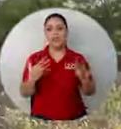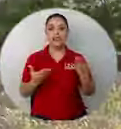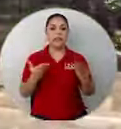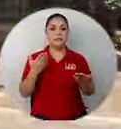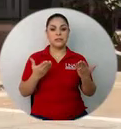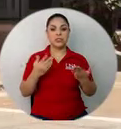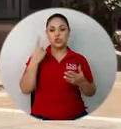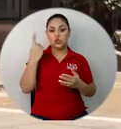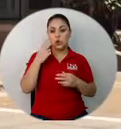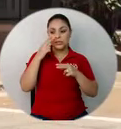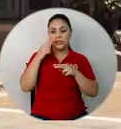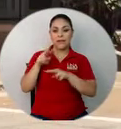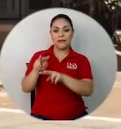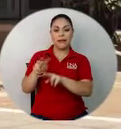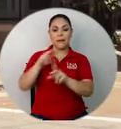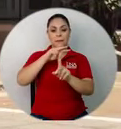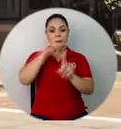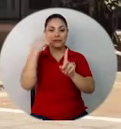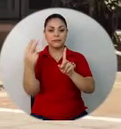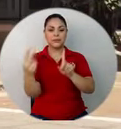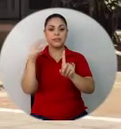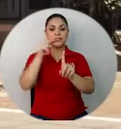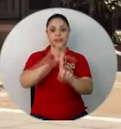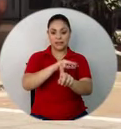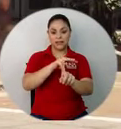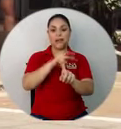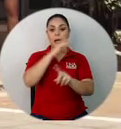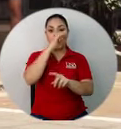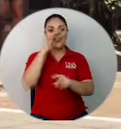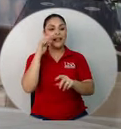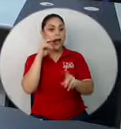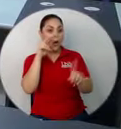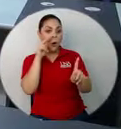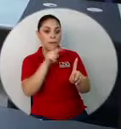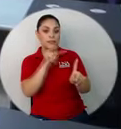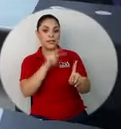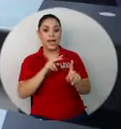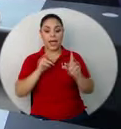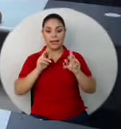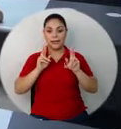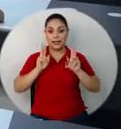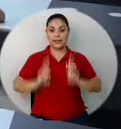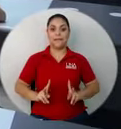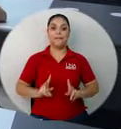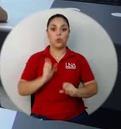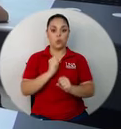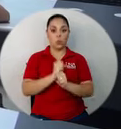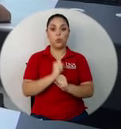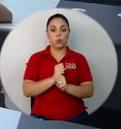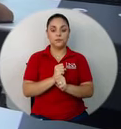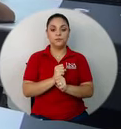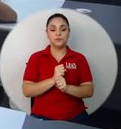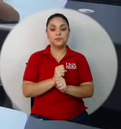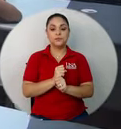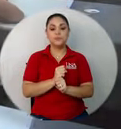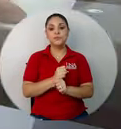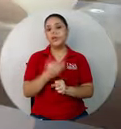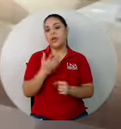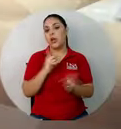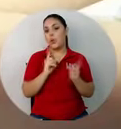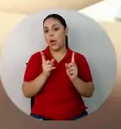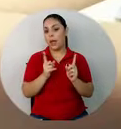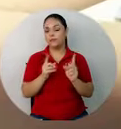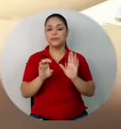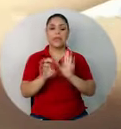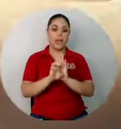bien se pueden observar desde la perspectiva de la óptica del individuo, de la perspectiva de la percepción justamente. Y tiene que ver